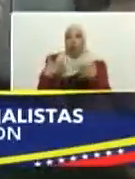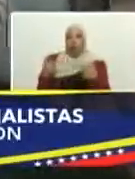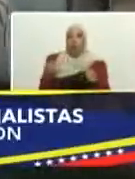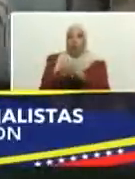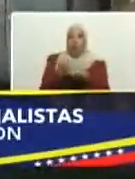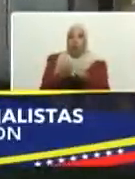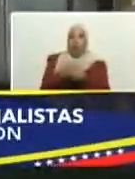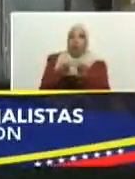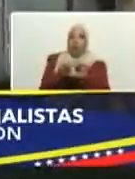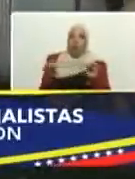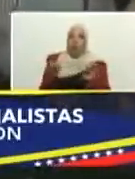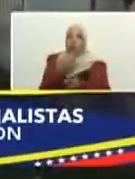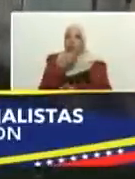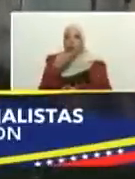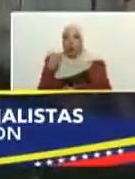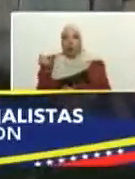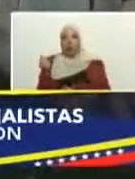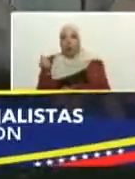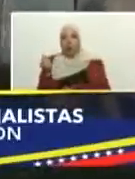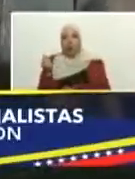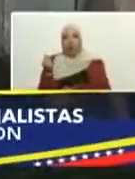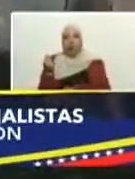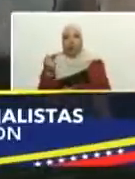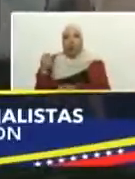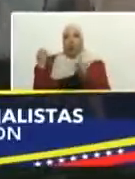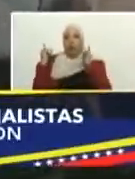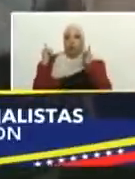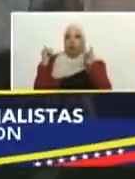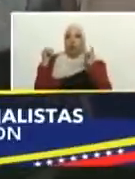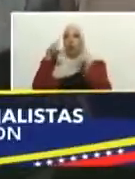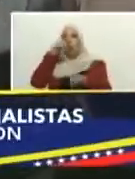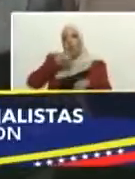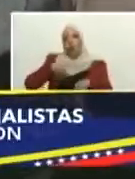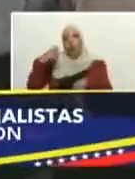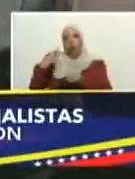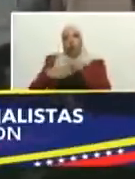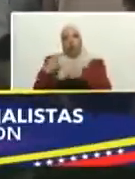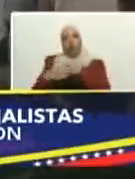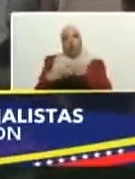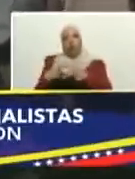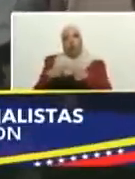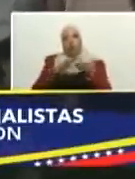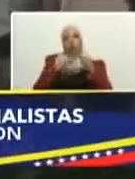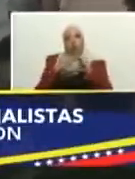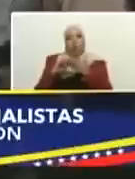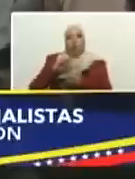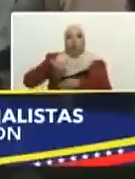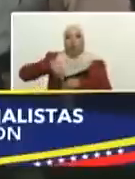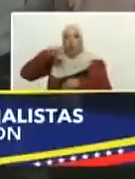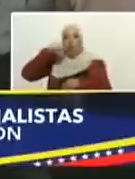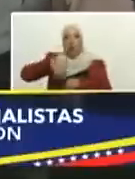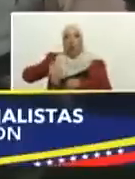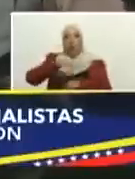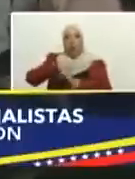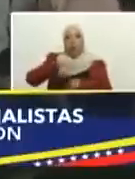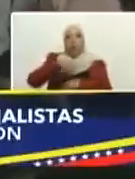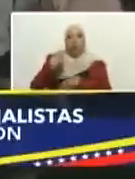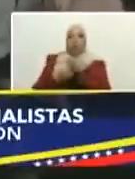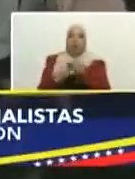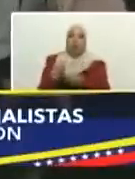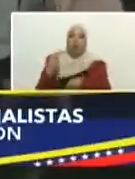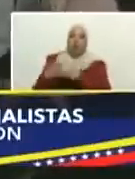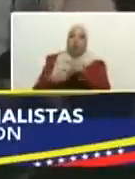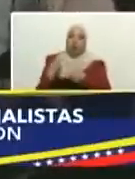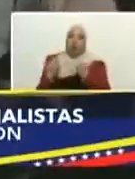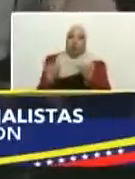políticas educativas. ¿Qué mejor manera, presidente, de celebrar el aniversario de la revolución que en el barrio, con nuestro pueblo, con nuestra gente, haciendo